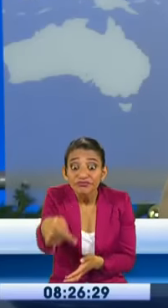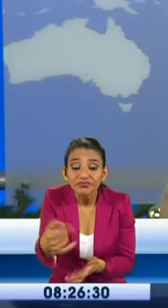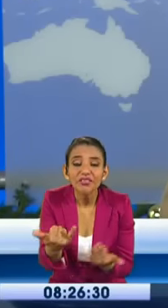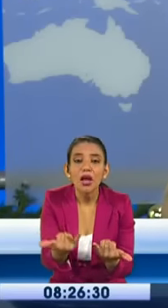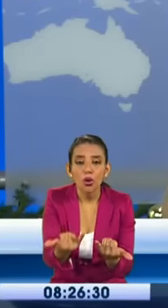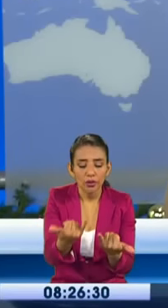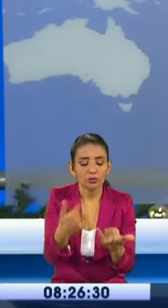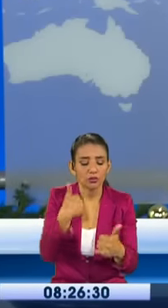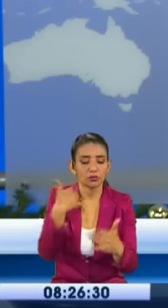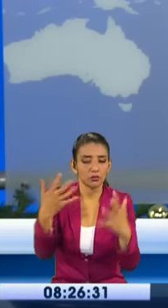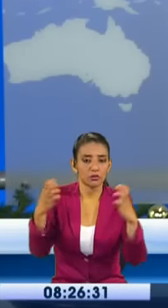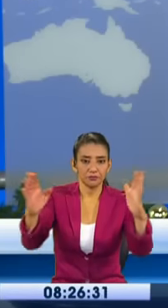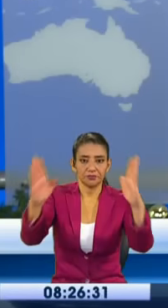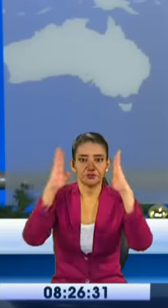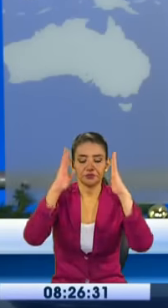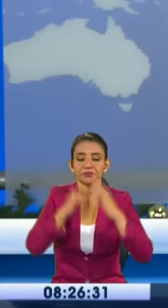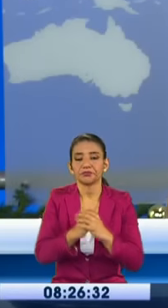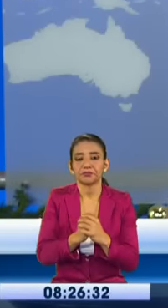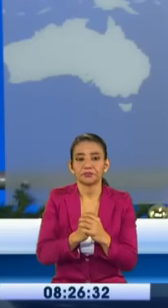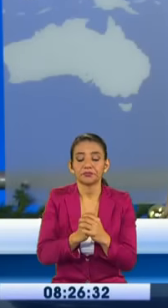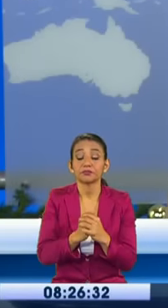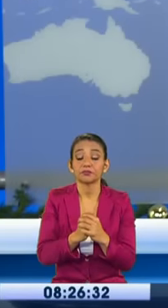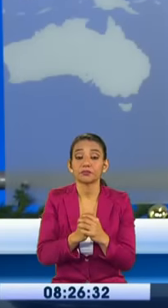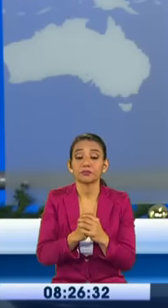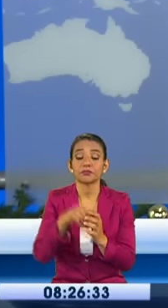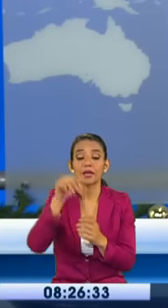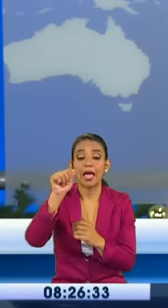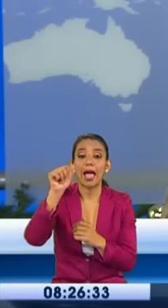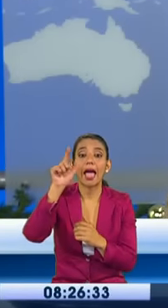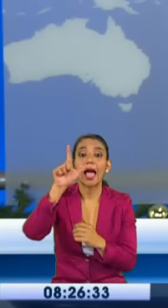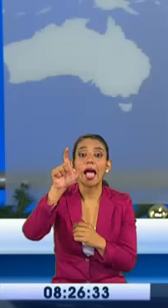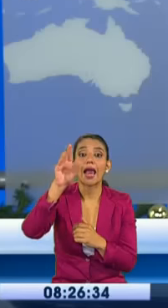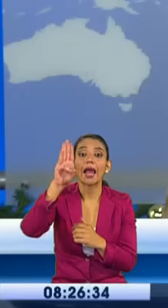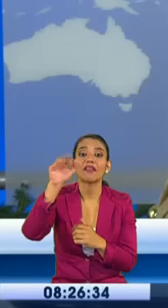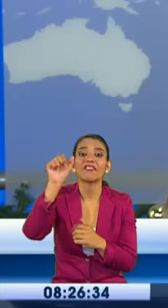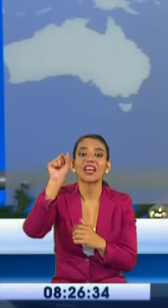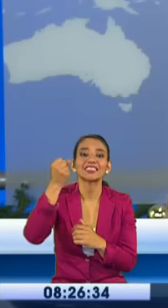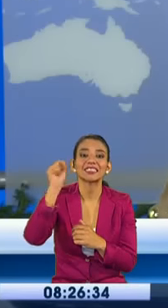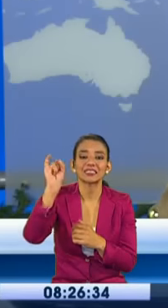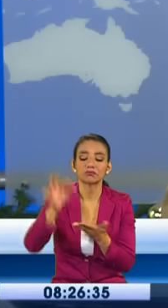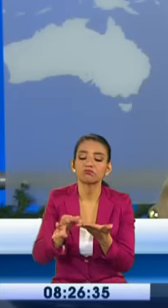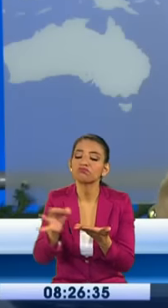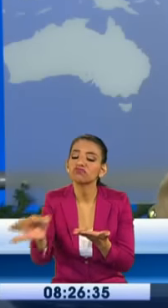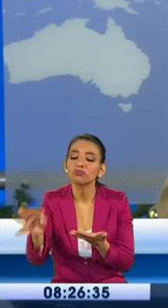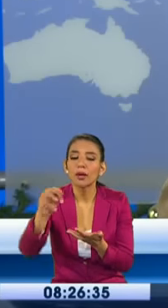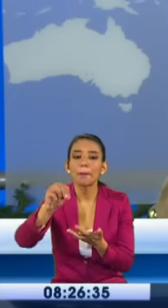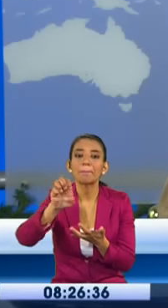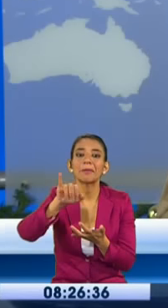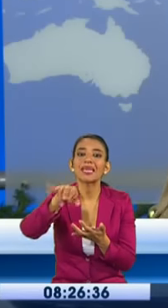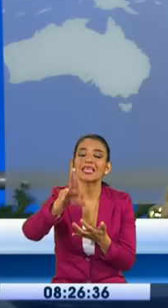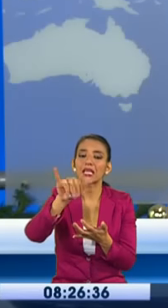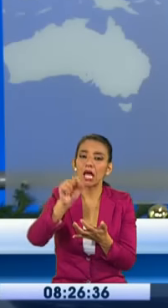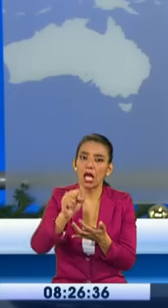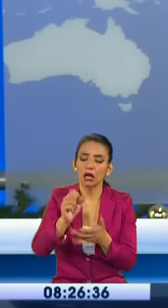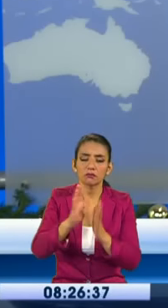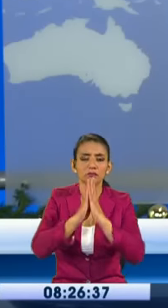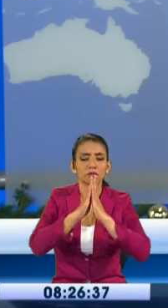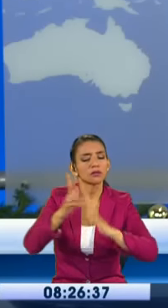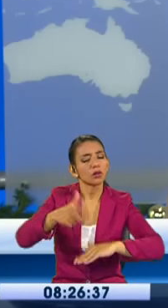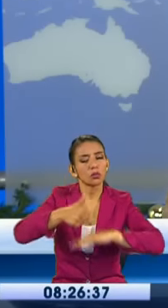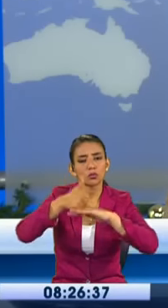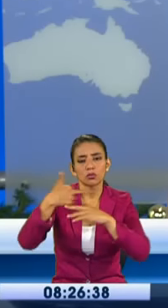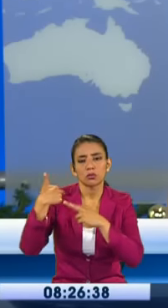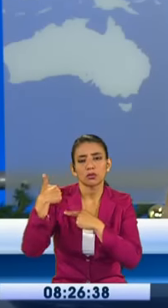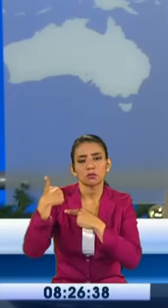bien las autoridades. Los moradores de la parroquia Aloací, Cantón Mejía, escuchen, solicitan a la autoridad